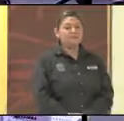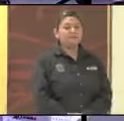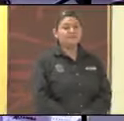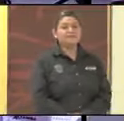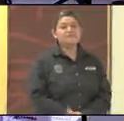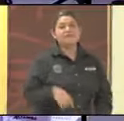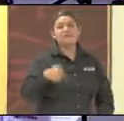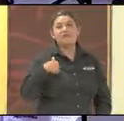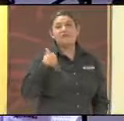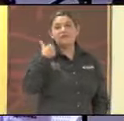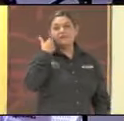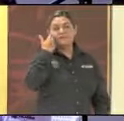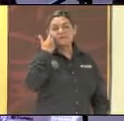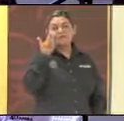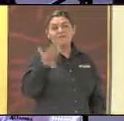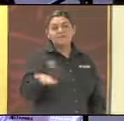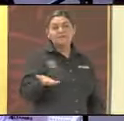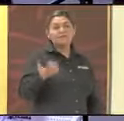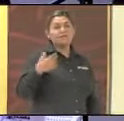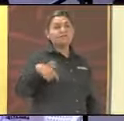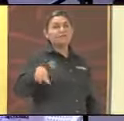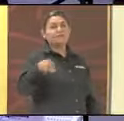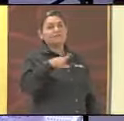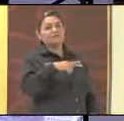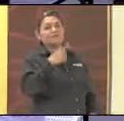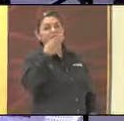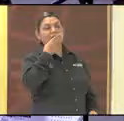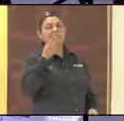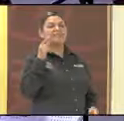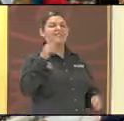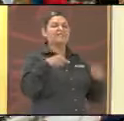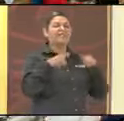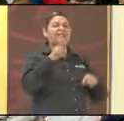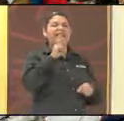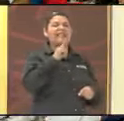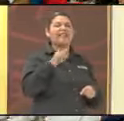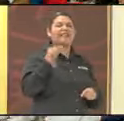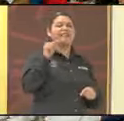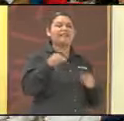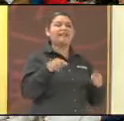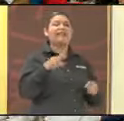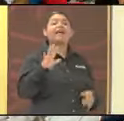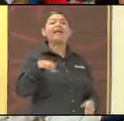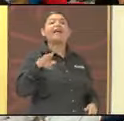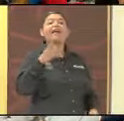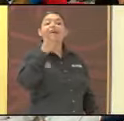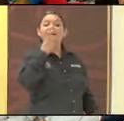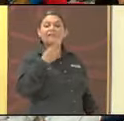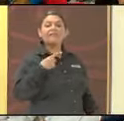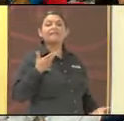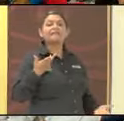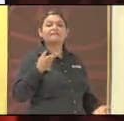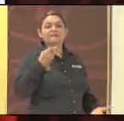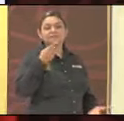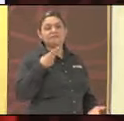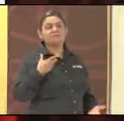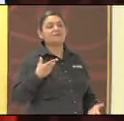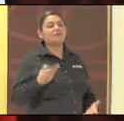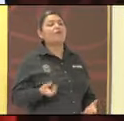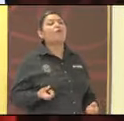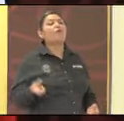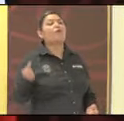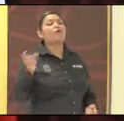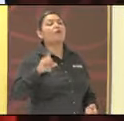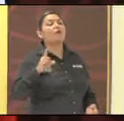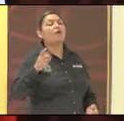quisiera que los que me están criticando que tiro el dinero, que me dijeran también, a ver, critíquenme de esto. ¿Cuándo se